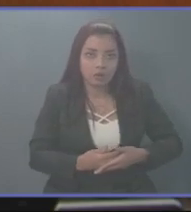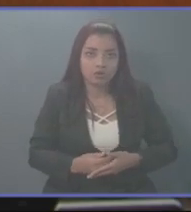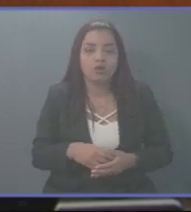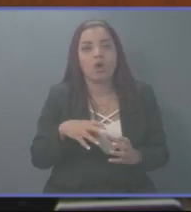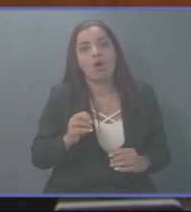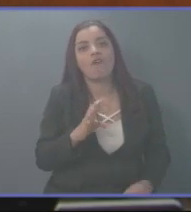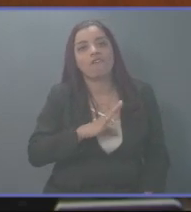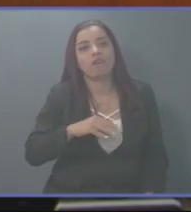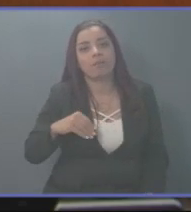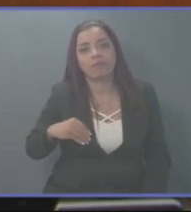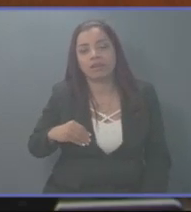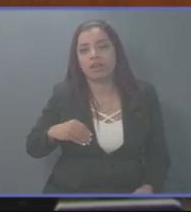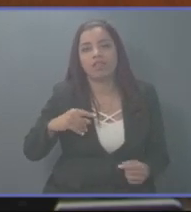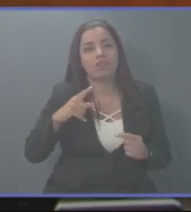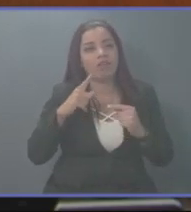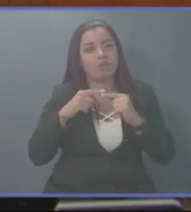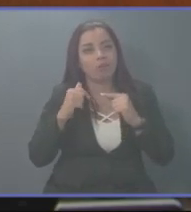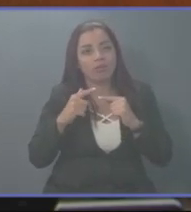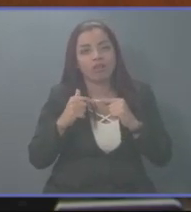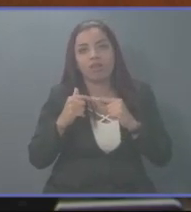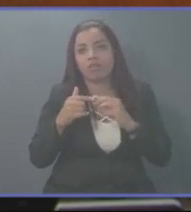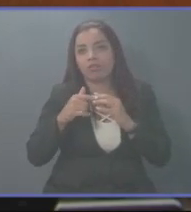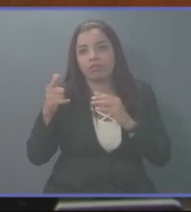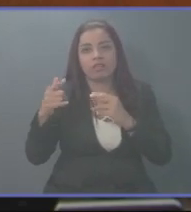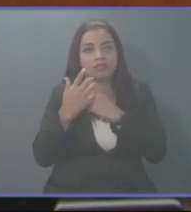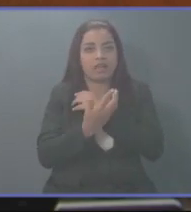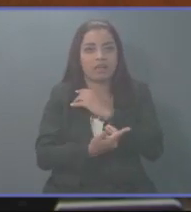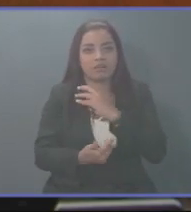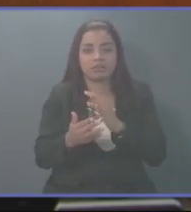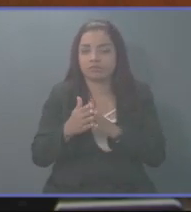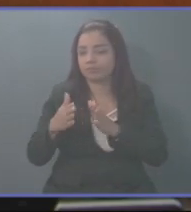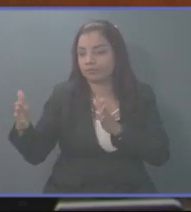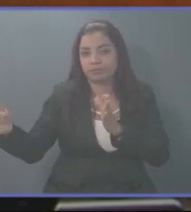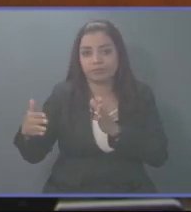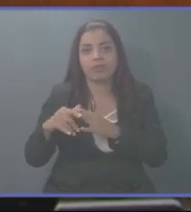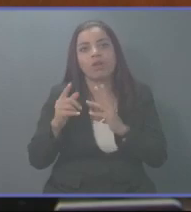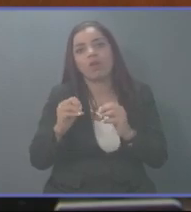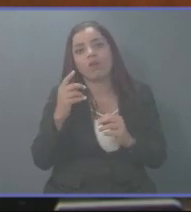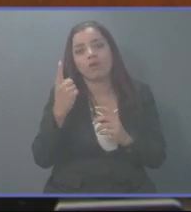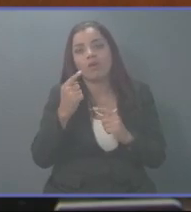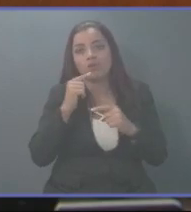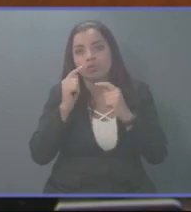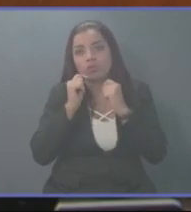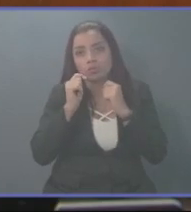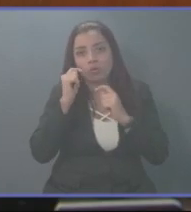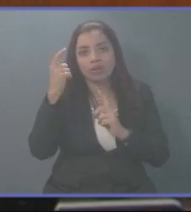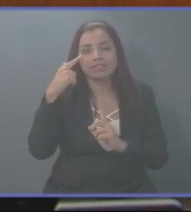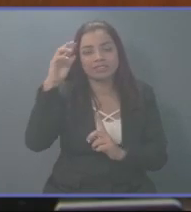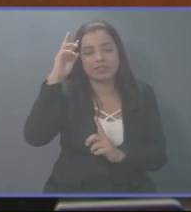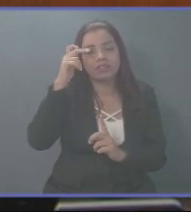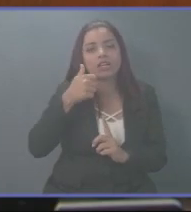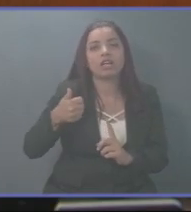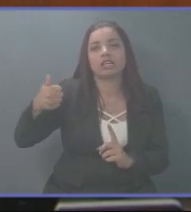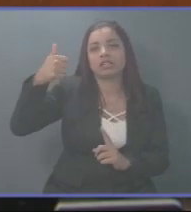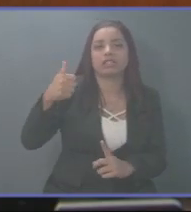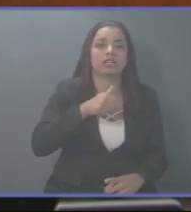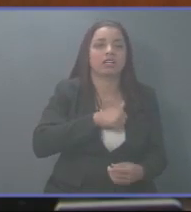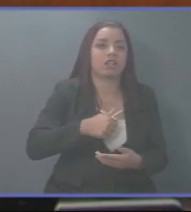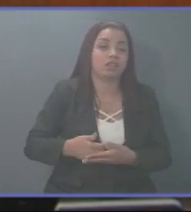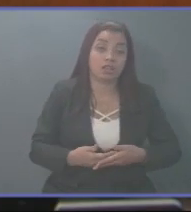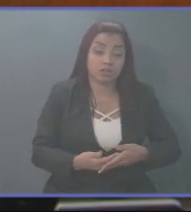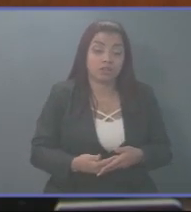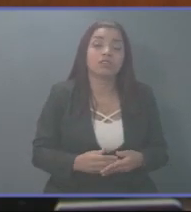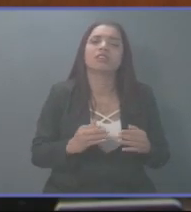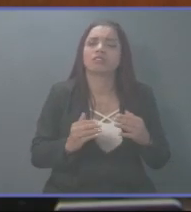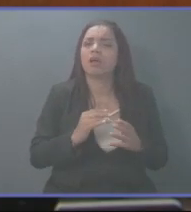grado de consanguinidad y 2º de afinidad, y los tutores. También podrán ser incluidos como parte del grupo